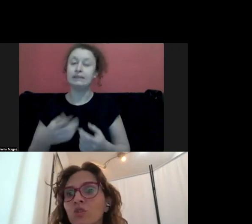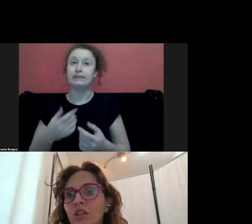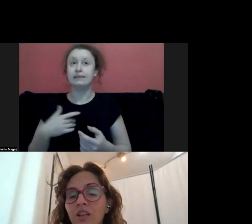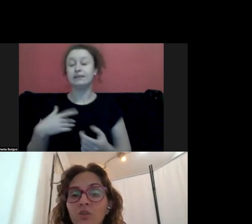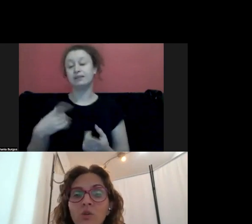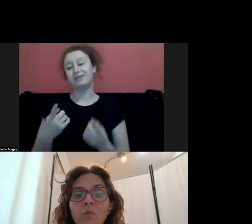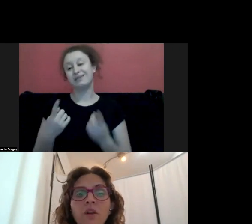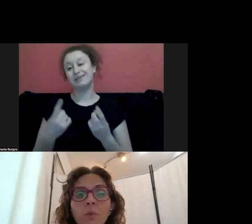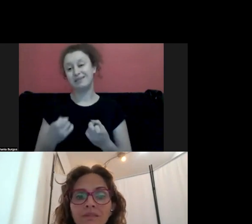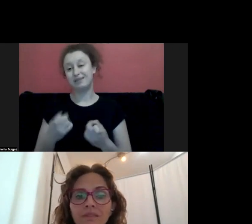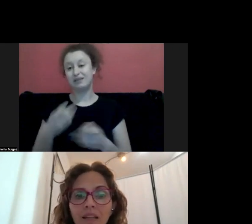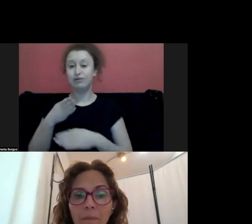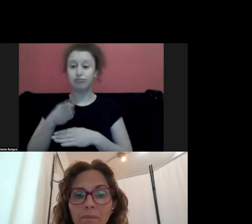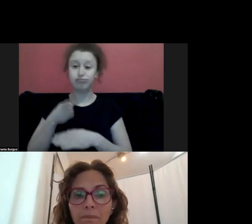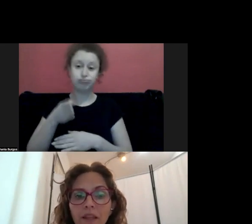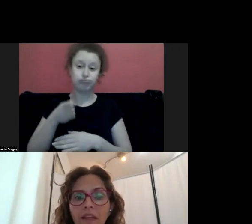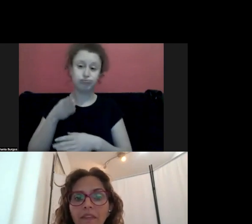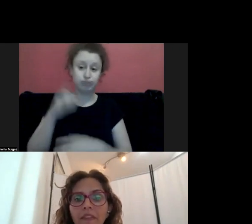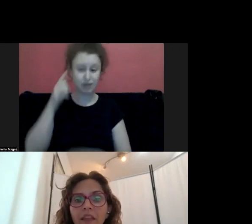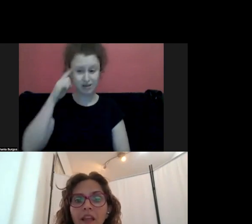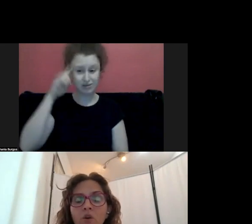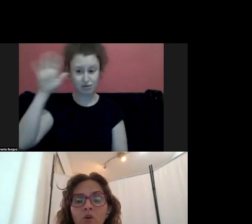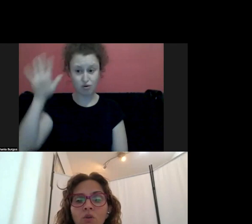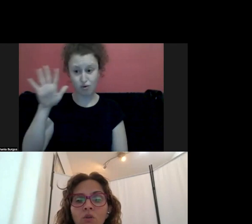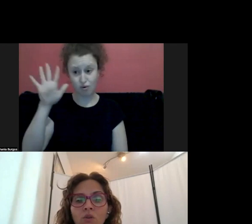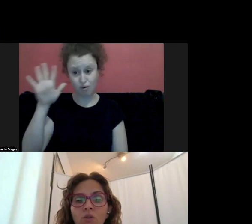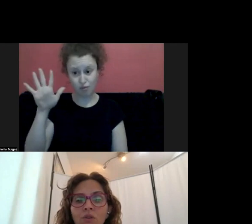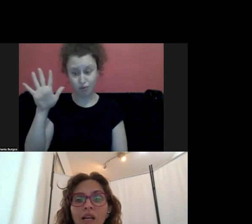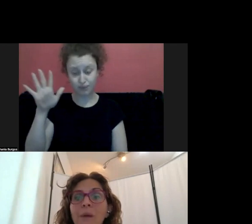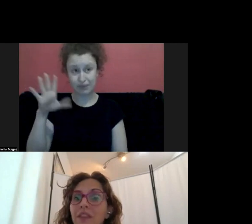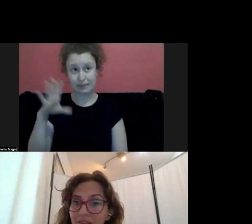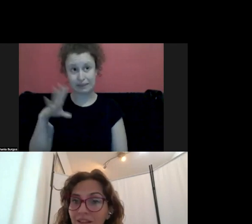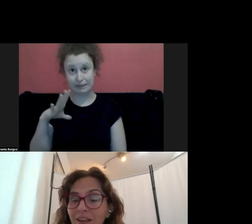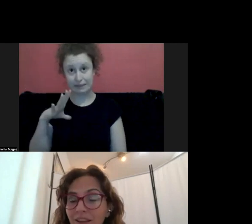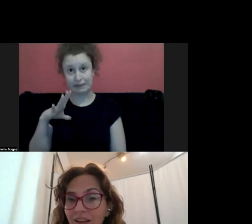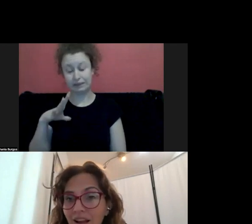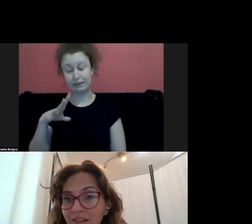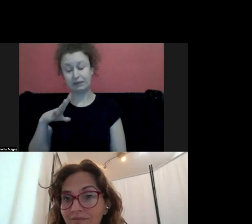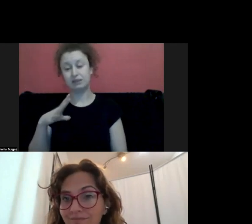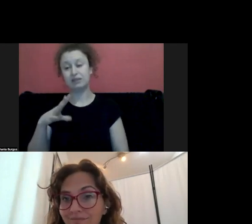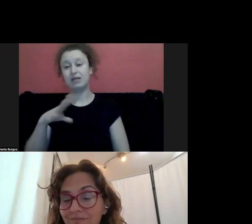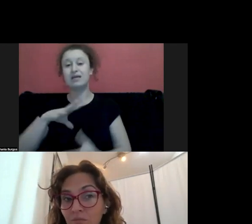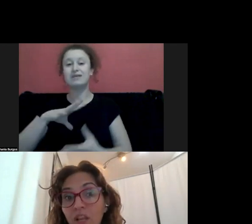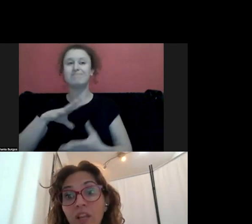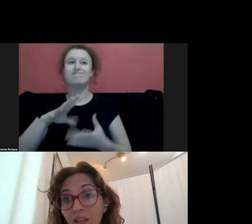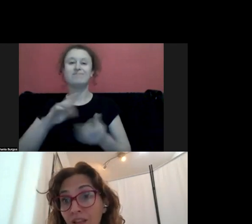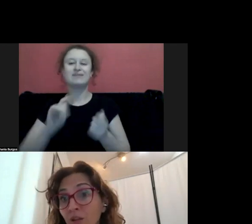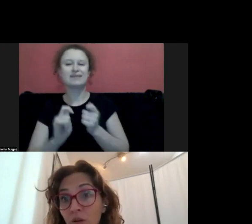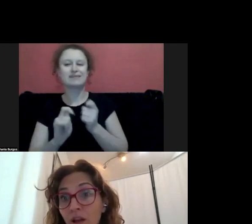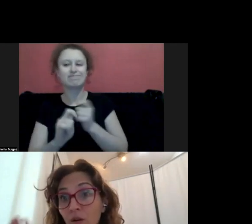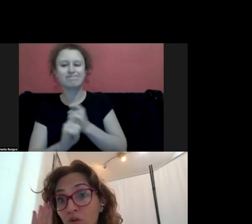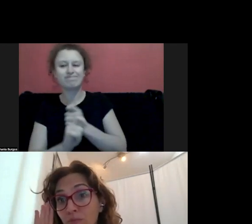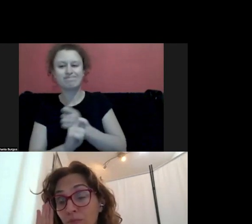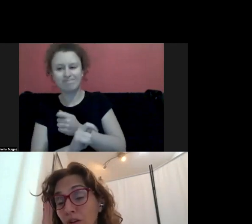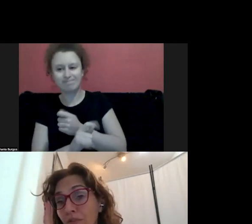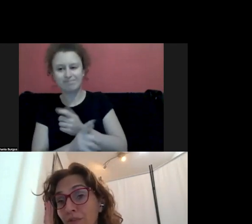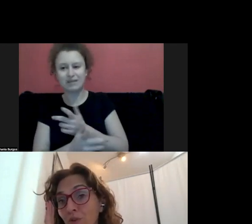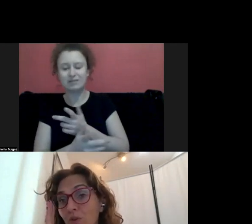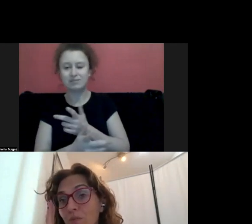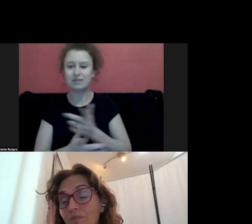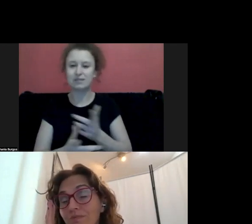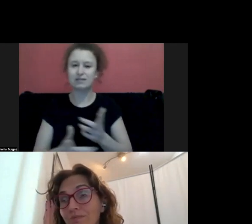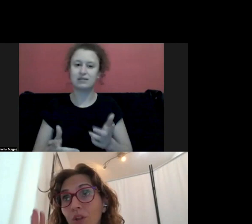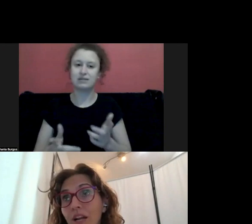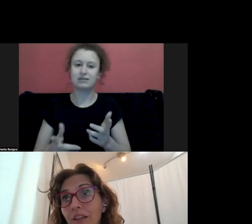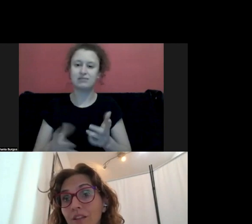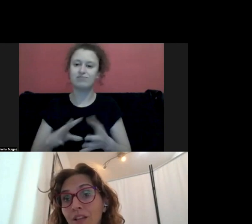muchas cosas. De hecho, yo me di cuenta de lo capacitista que era, y quizá todavía lo soy, porque en el